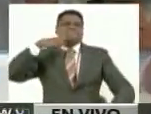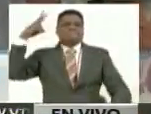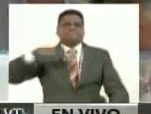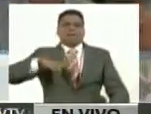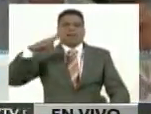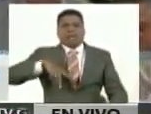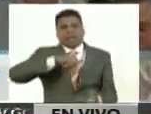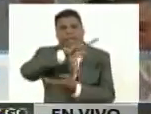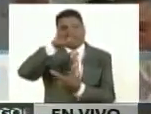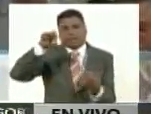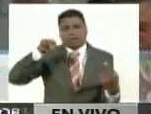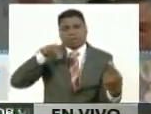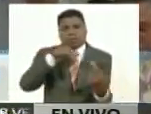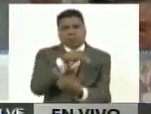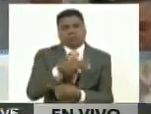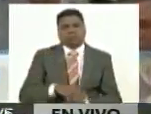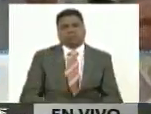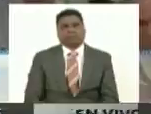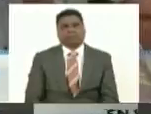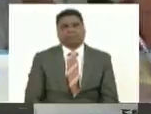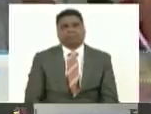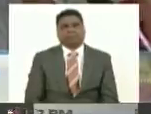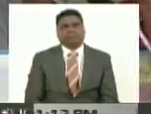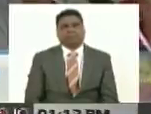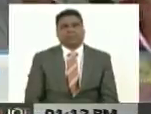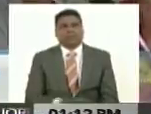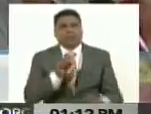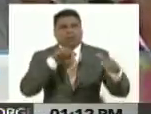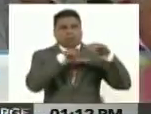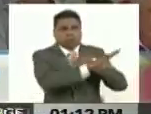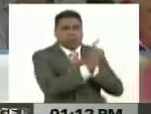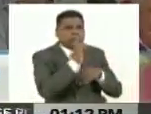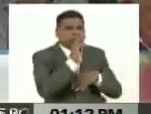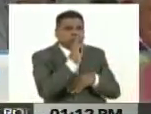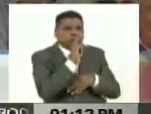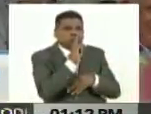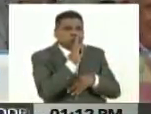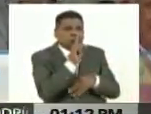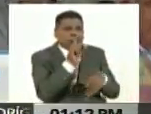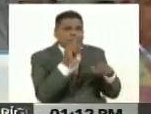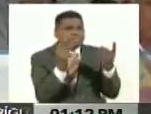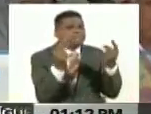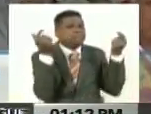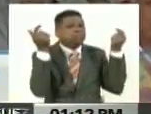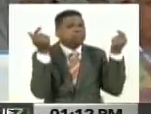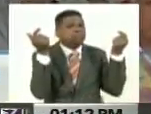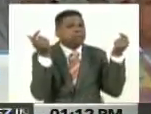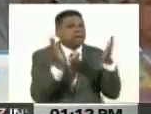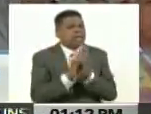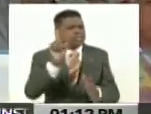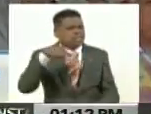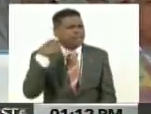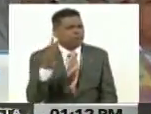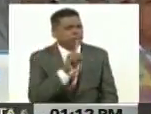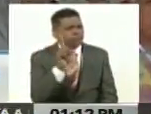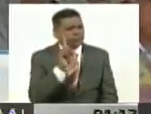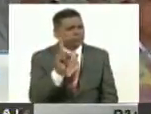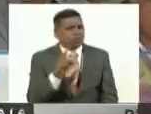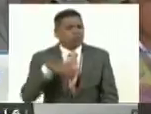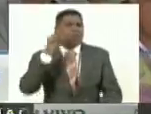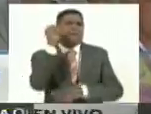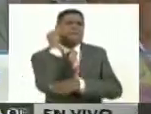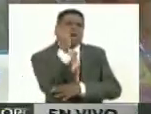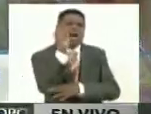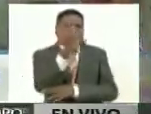esa revolución, lo escondieron, lo desaparecieron. Y luego, no les bastó con eso, sino que lo